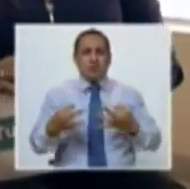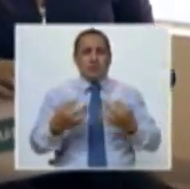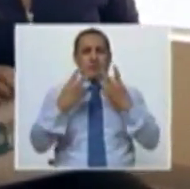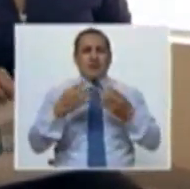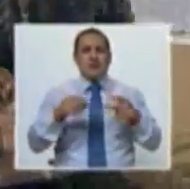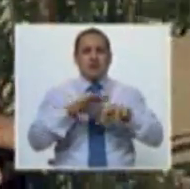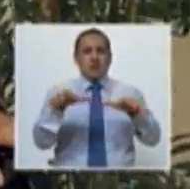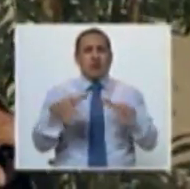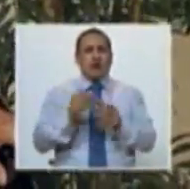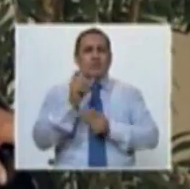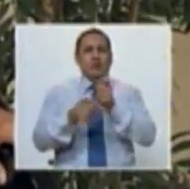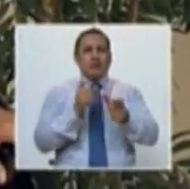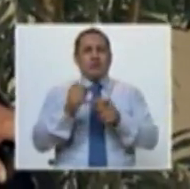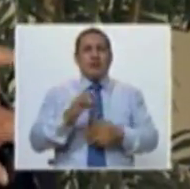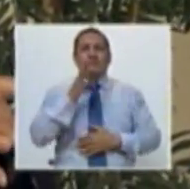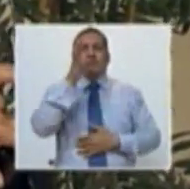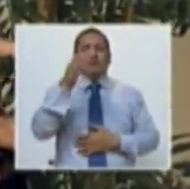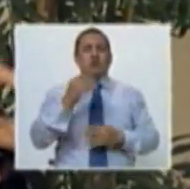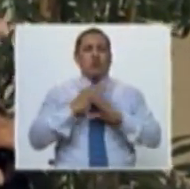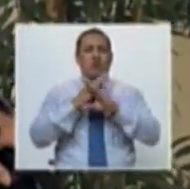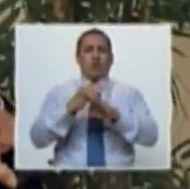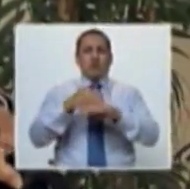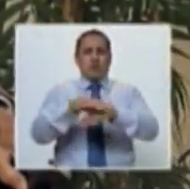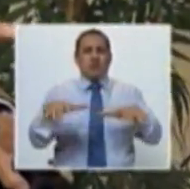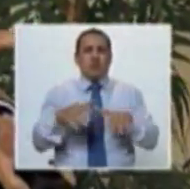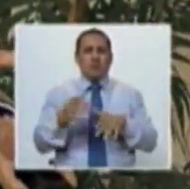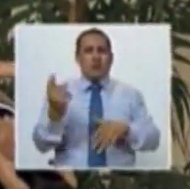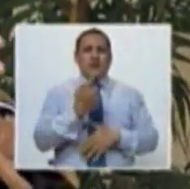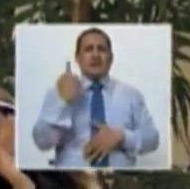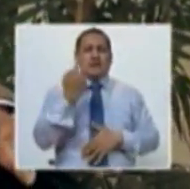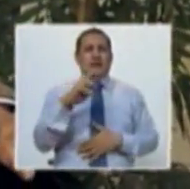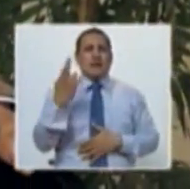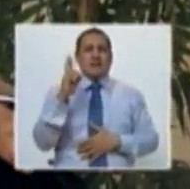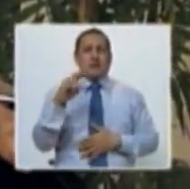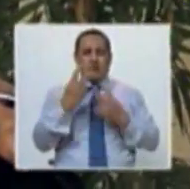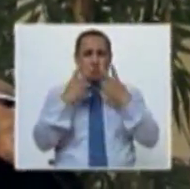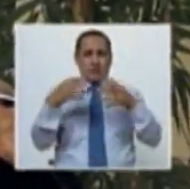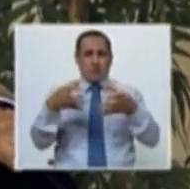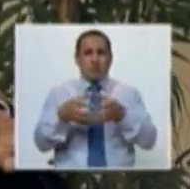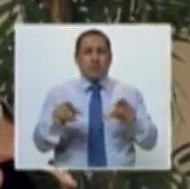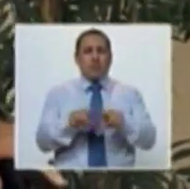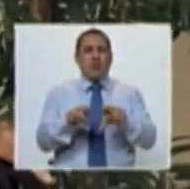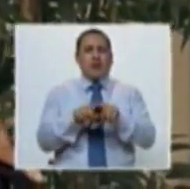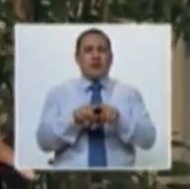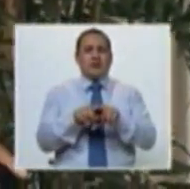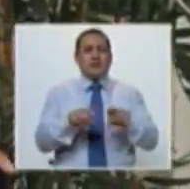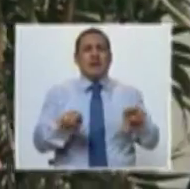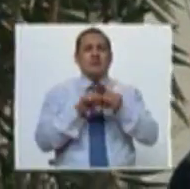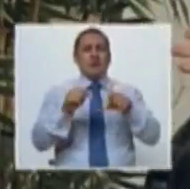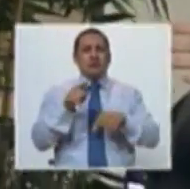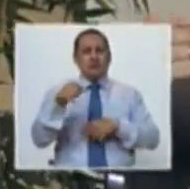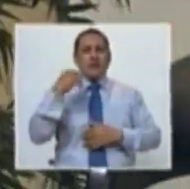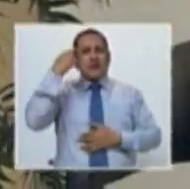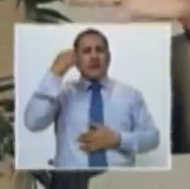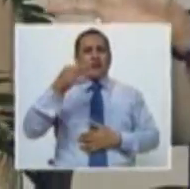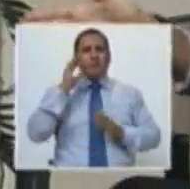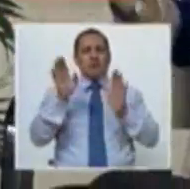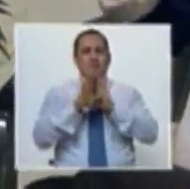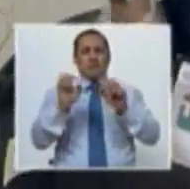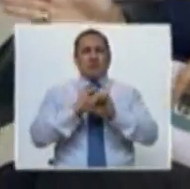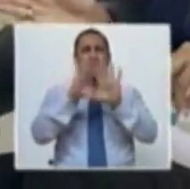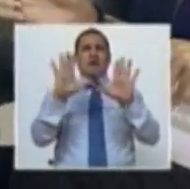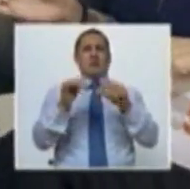la sociedad peruana para el futuro contra Sendero o cualquier otra banda criminal como ella. Pero a ver, usted parece tenerla